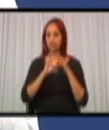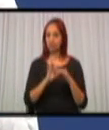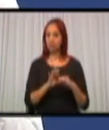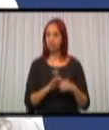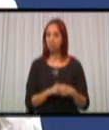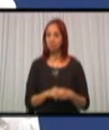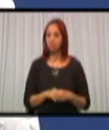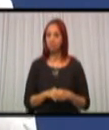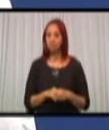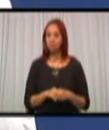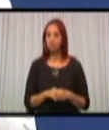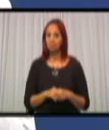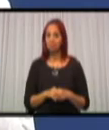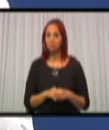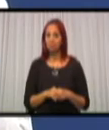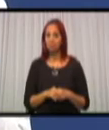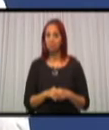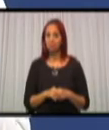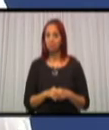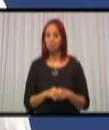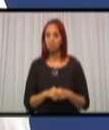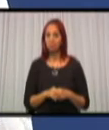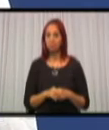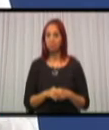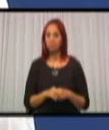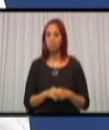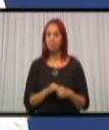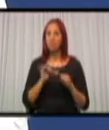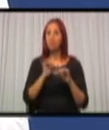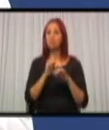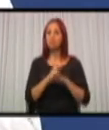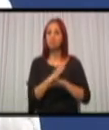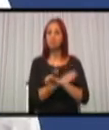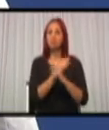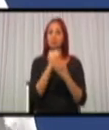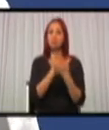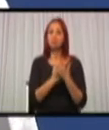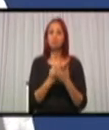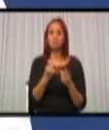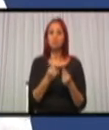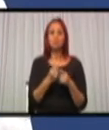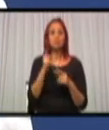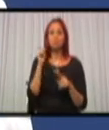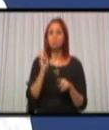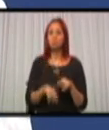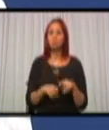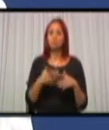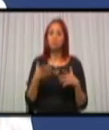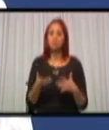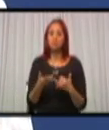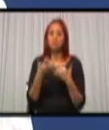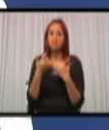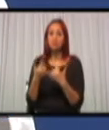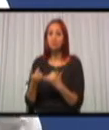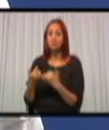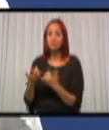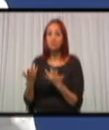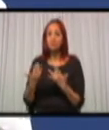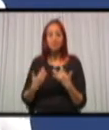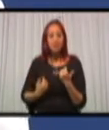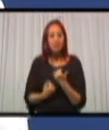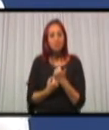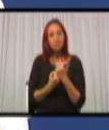es una mejor recaudación de impuestos? No puede ser posible que actualmente hayan